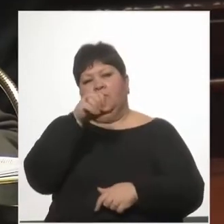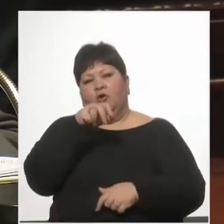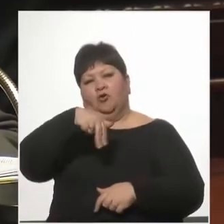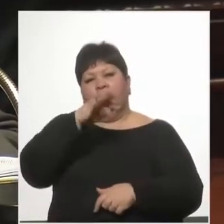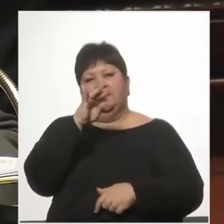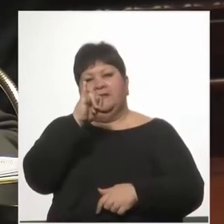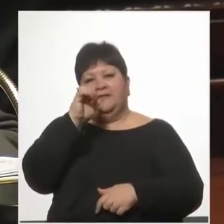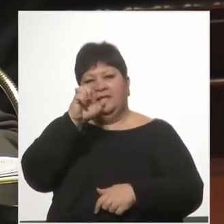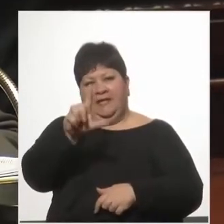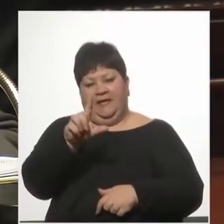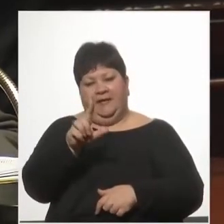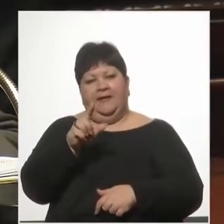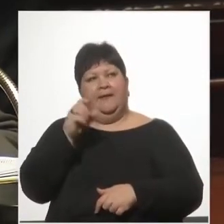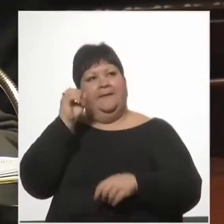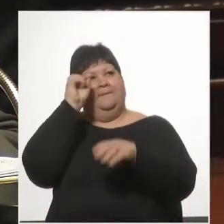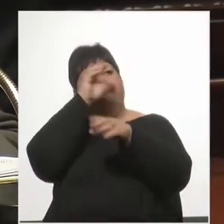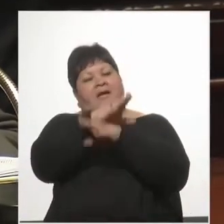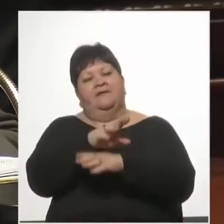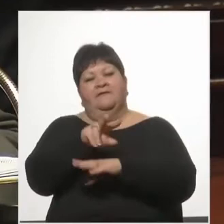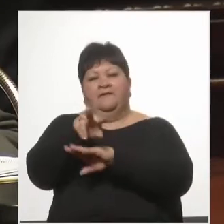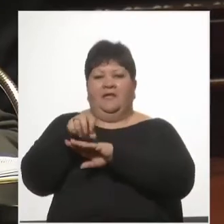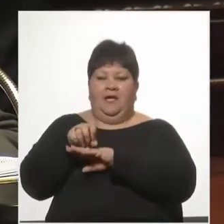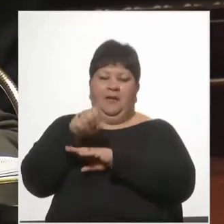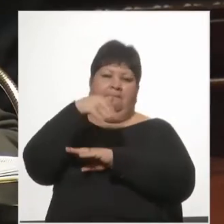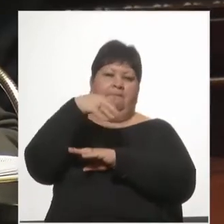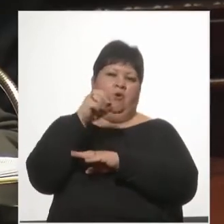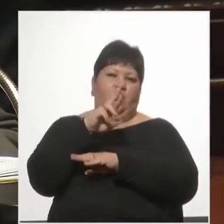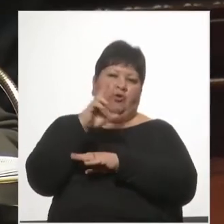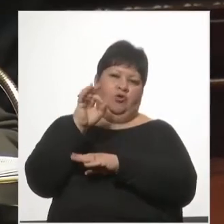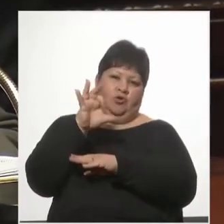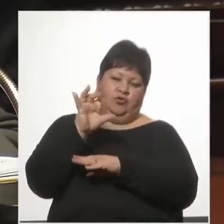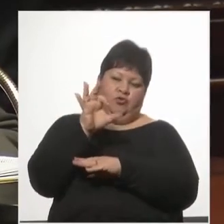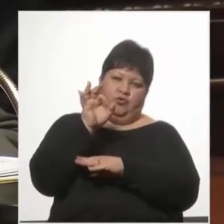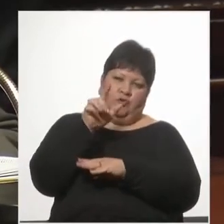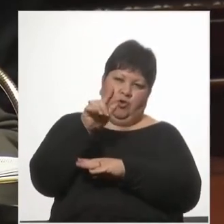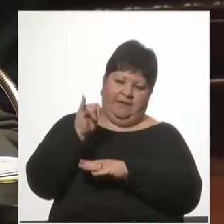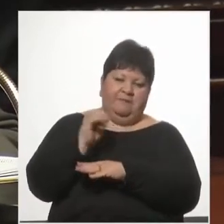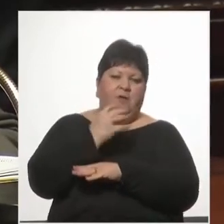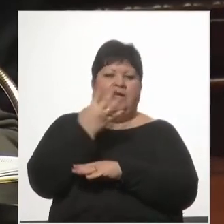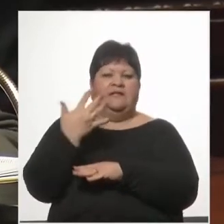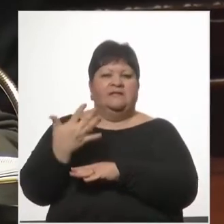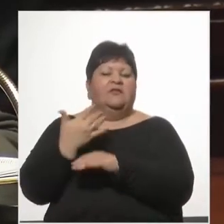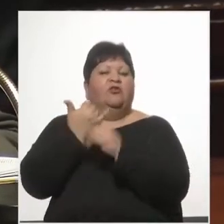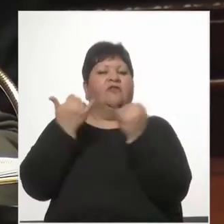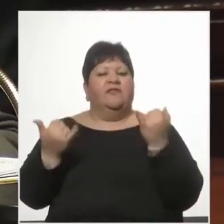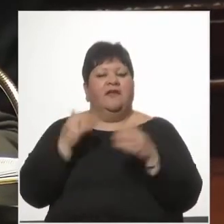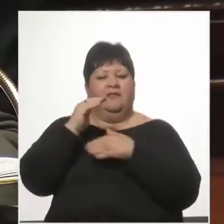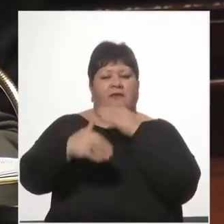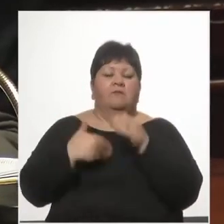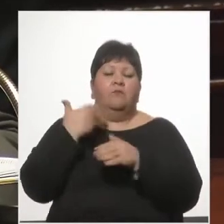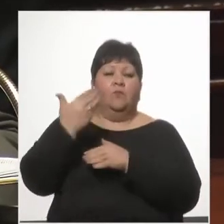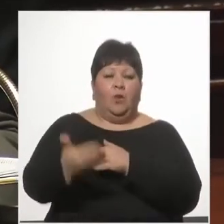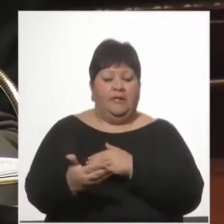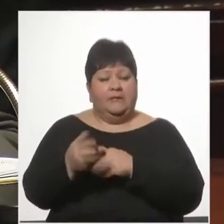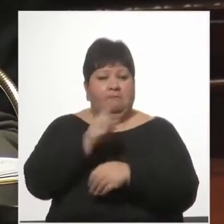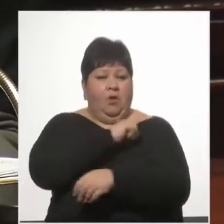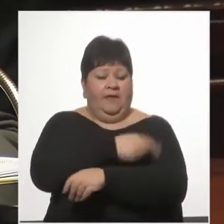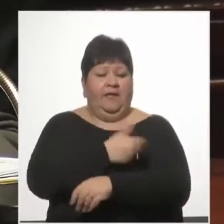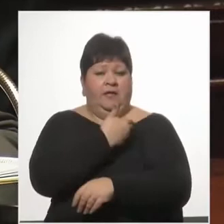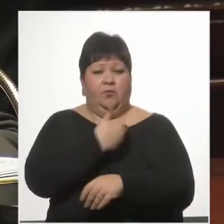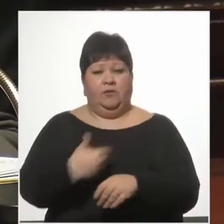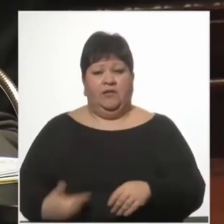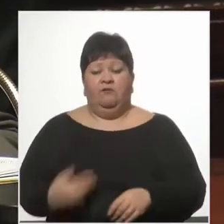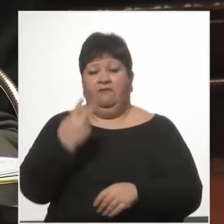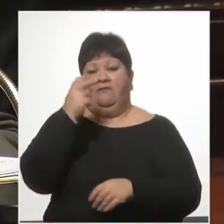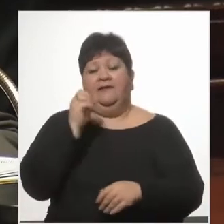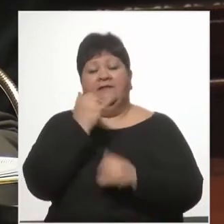al fiscal Morosoli. Pasados 45 días de que el expediente estaba en la órbita del Poder Ejecutivo y 20 días después